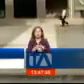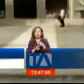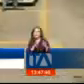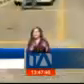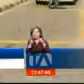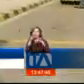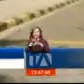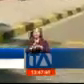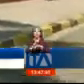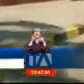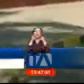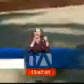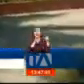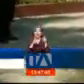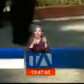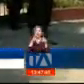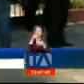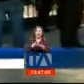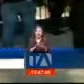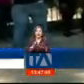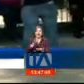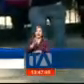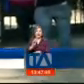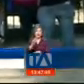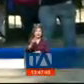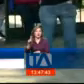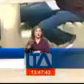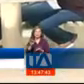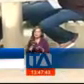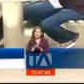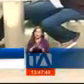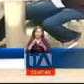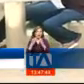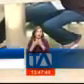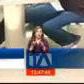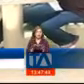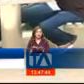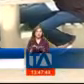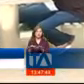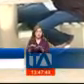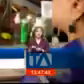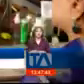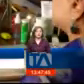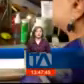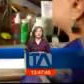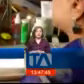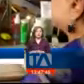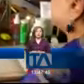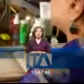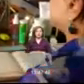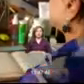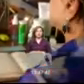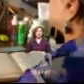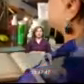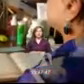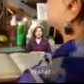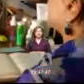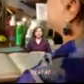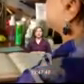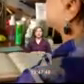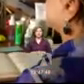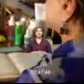terminará en 2021, luego de que las funciones de la comisión se prorrogaran. En Guayaquil, Carlos